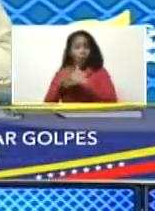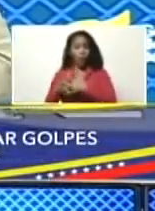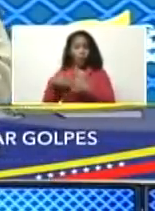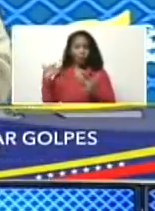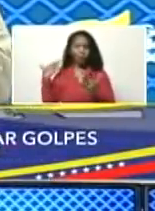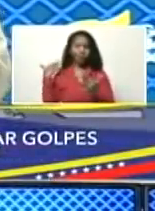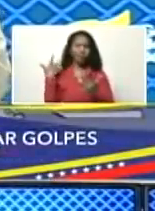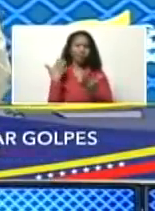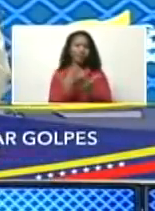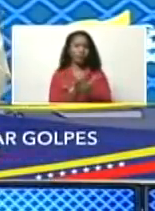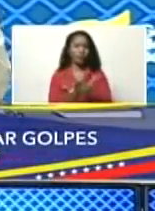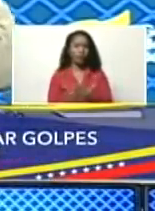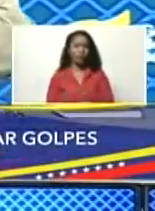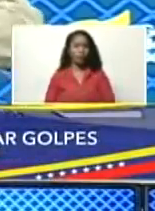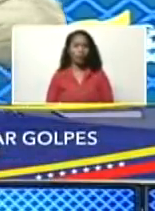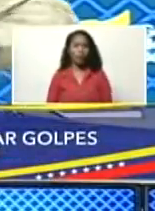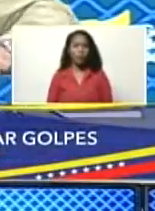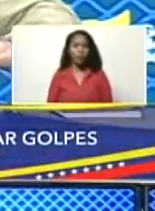años.